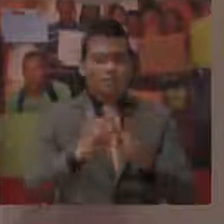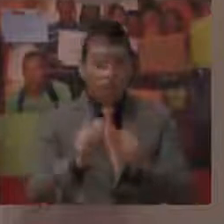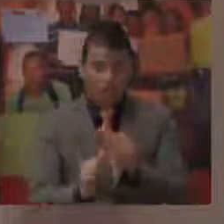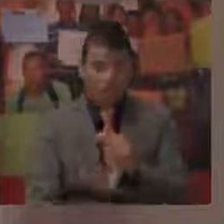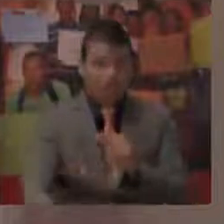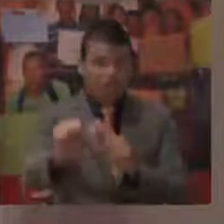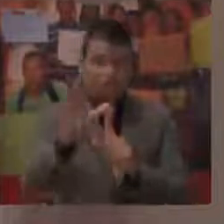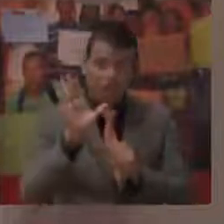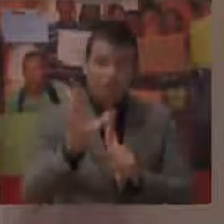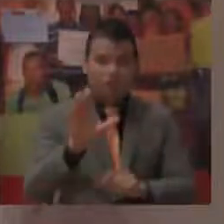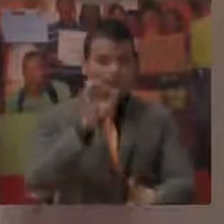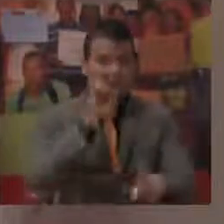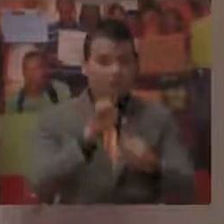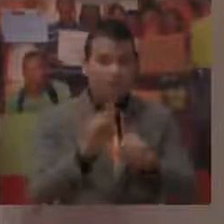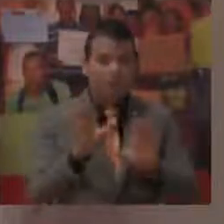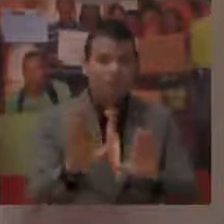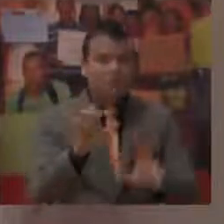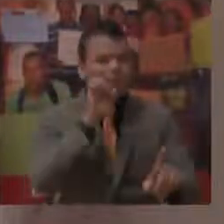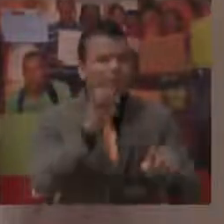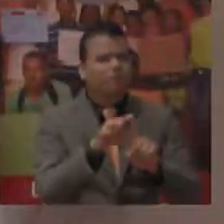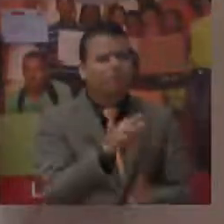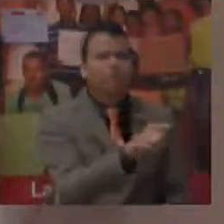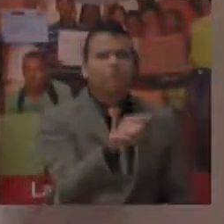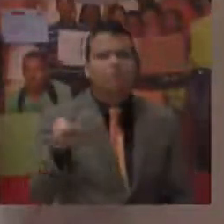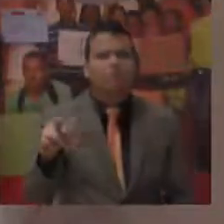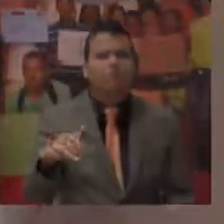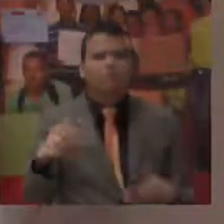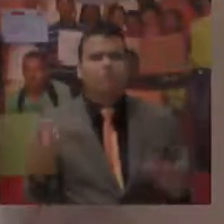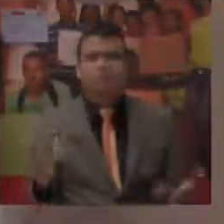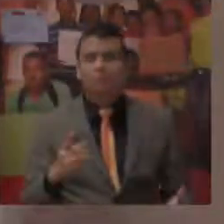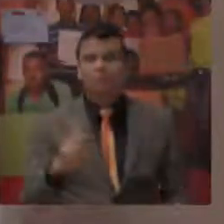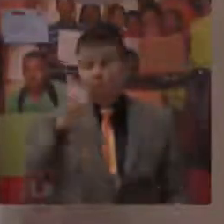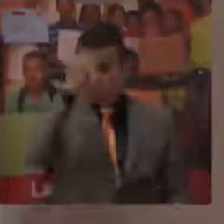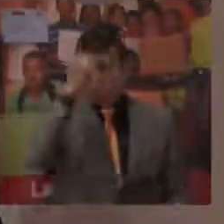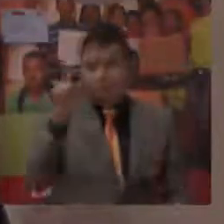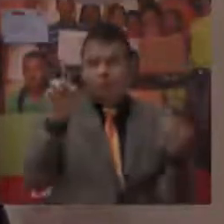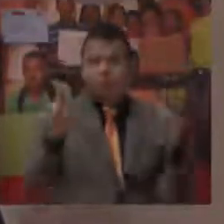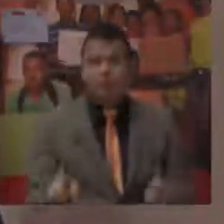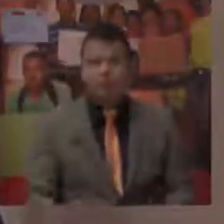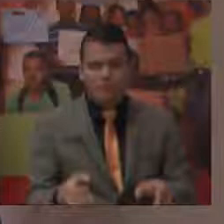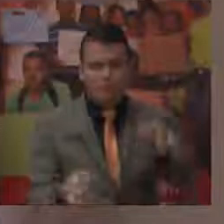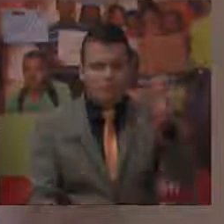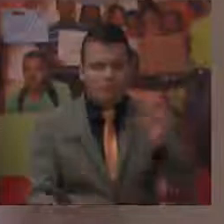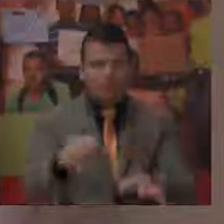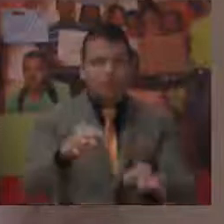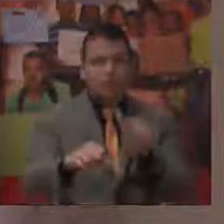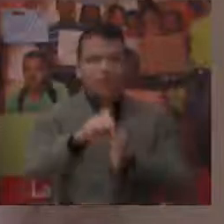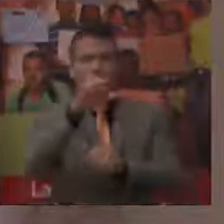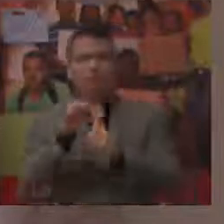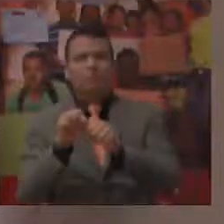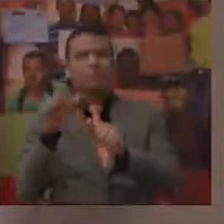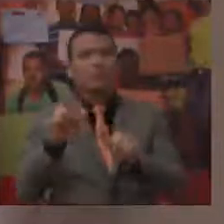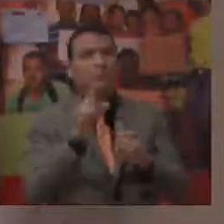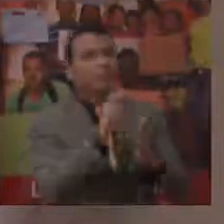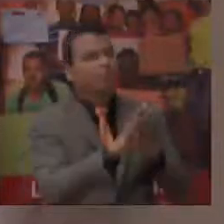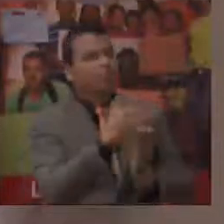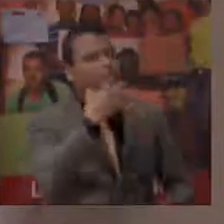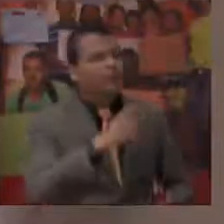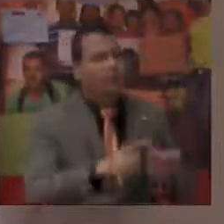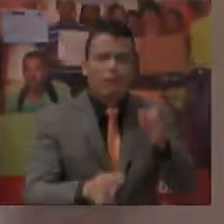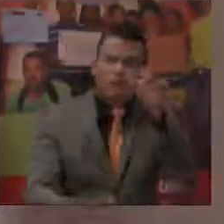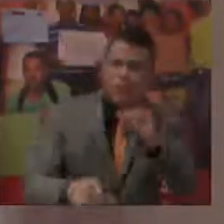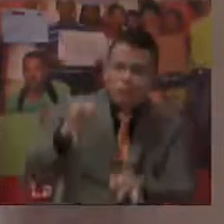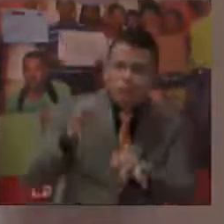estable, perdurable, garantizando los pilares de la justicia transicional como lo son la verdad, la